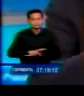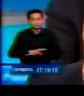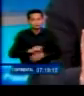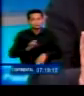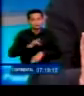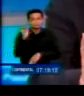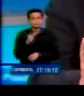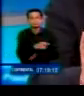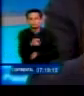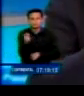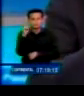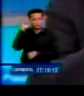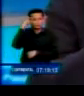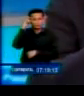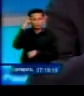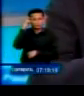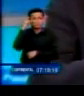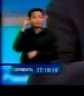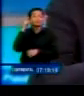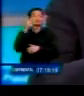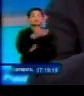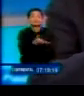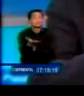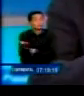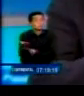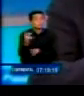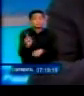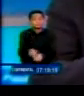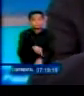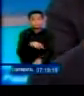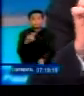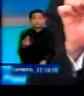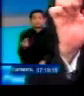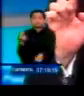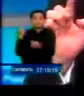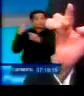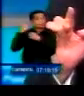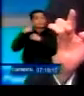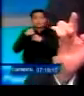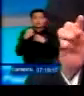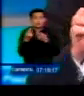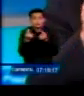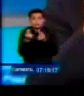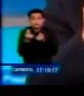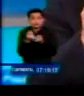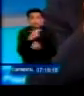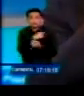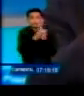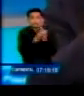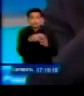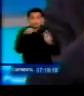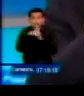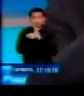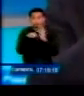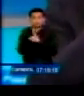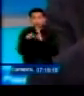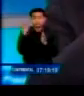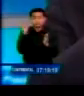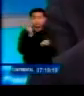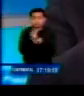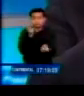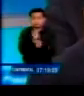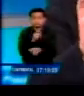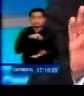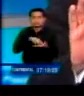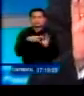recordemos, amigos televidentes, que meterse de una manera irresponsable con el sistema financiero nacional es meterse con su patrimonio. Ojo